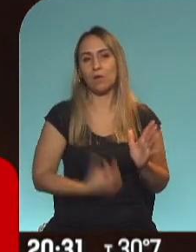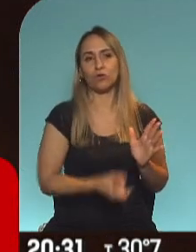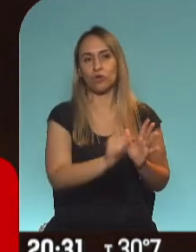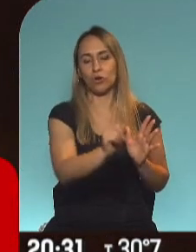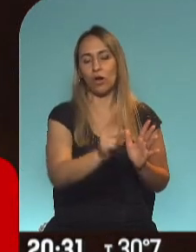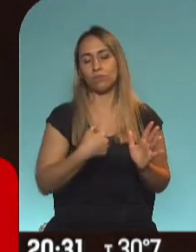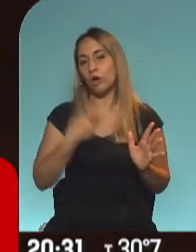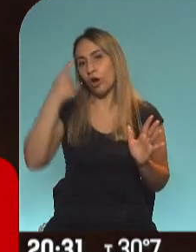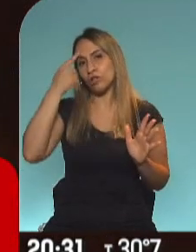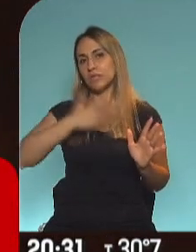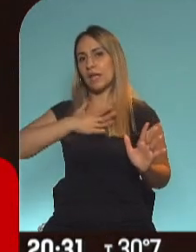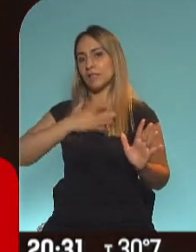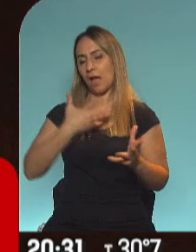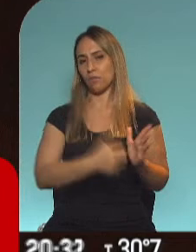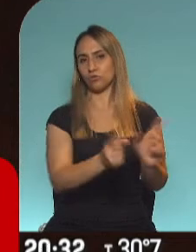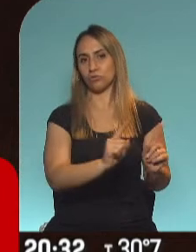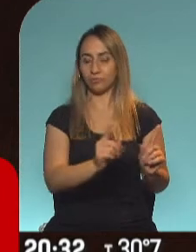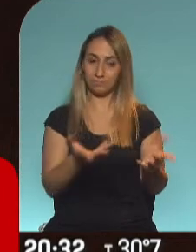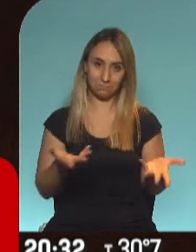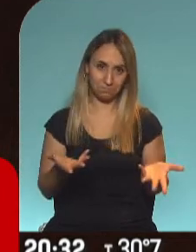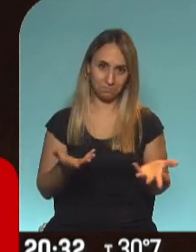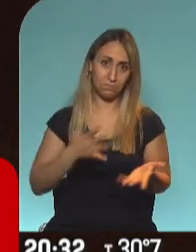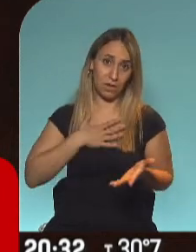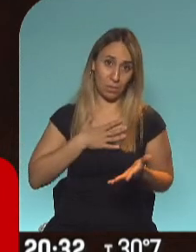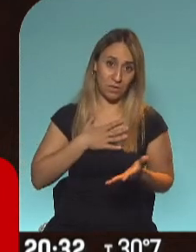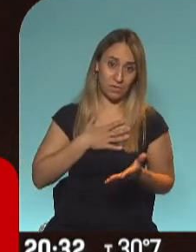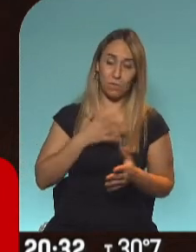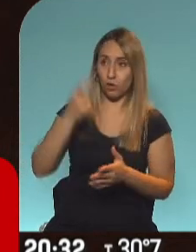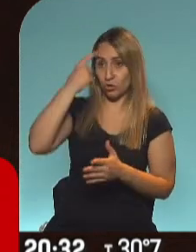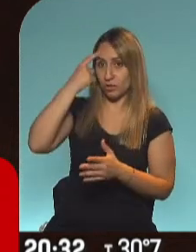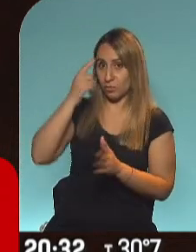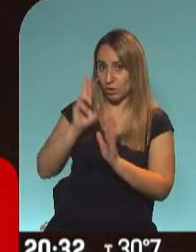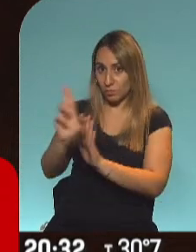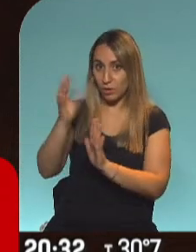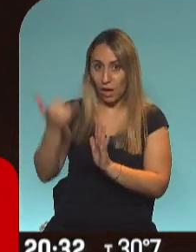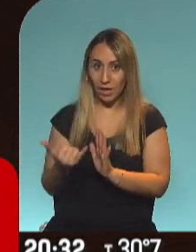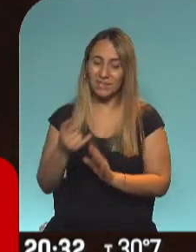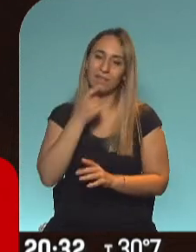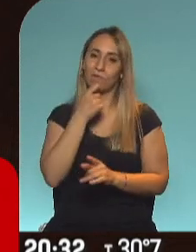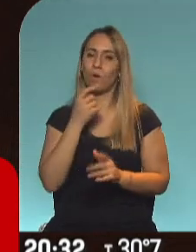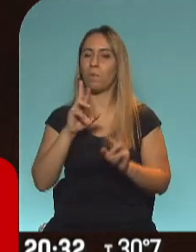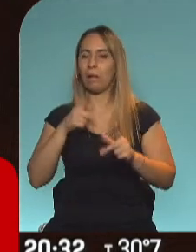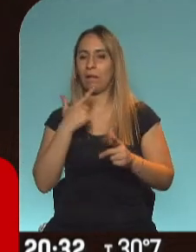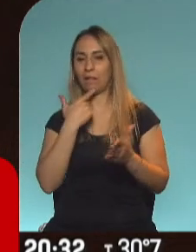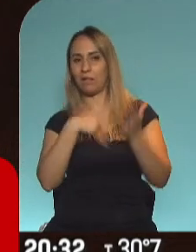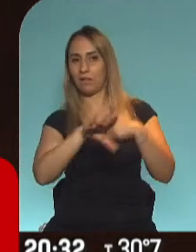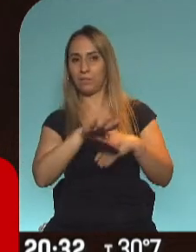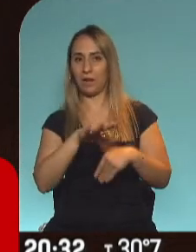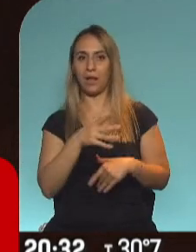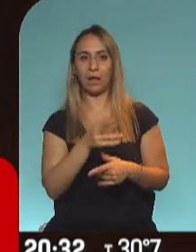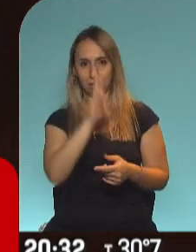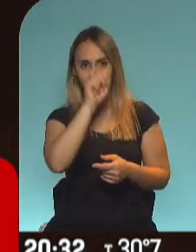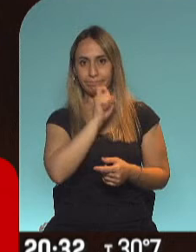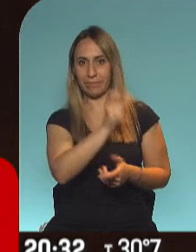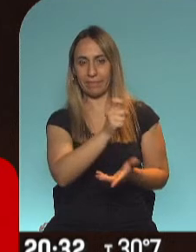en otros artículos de la ley está bien garantizado, así que si lo que se busca es una coartada para no acceder a un derecho, no está bien,